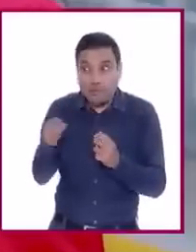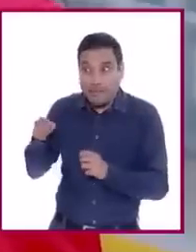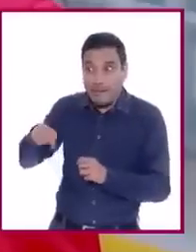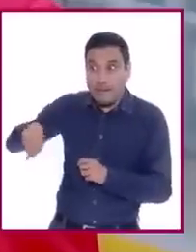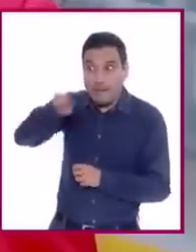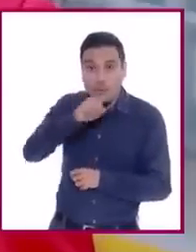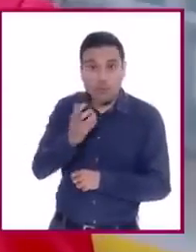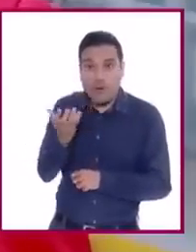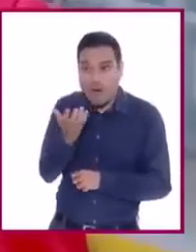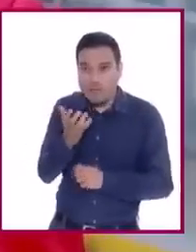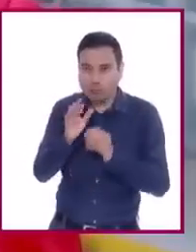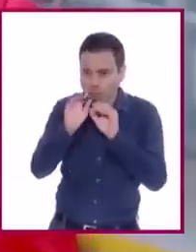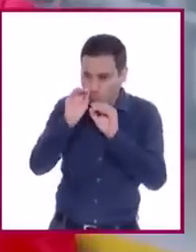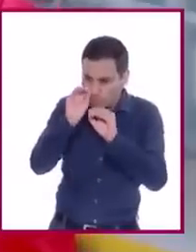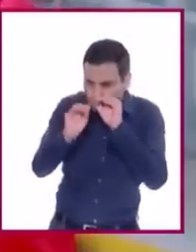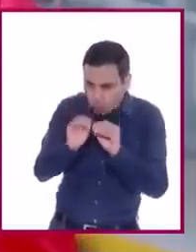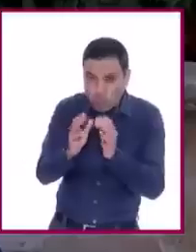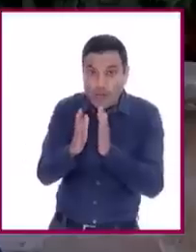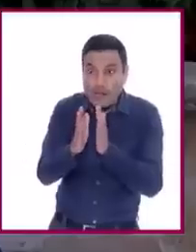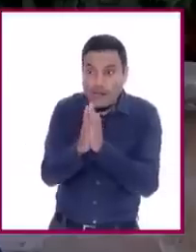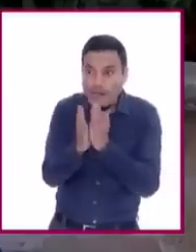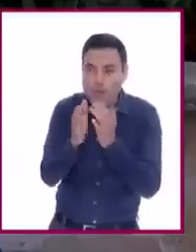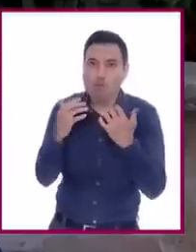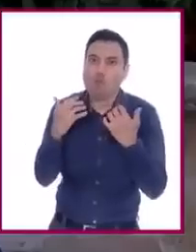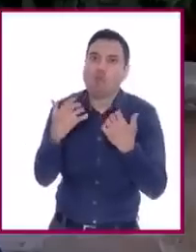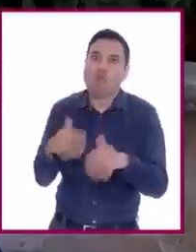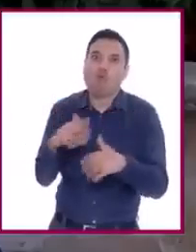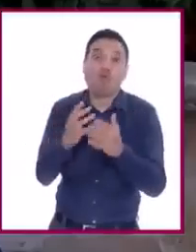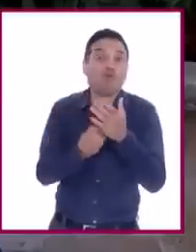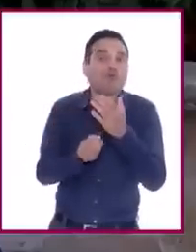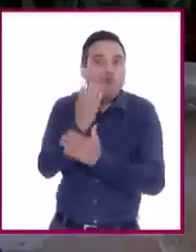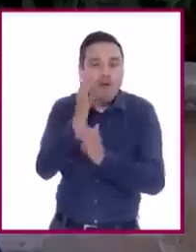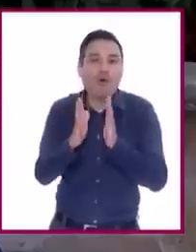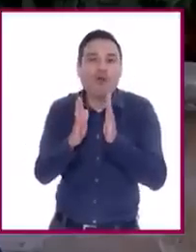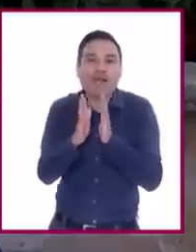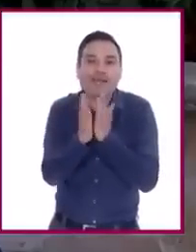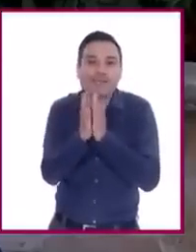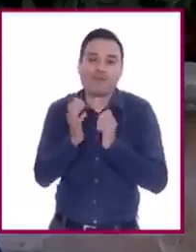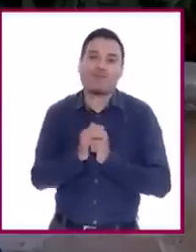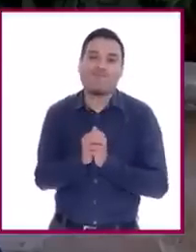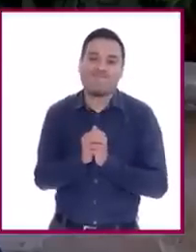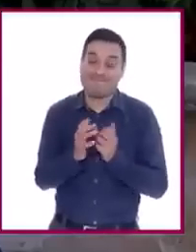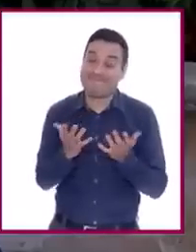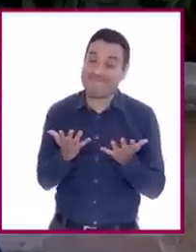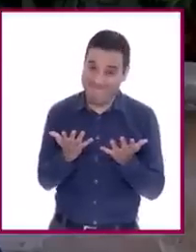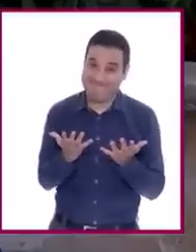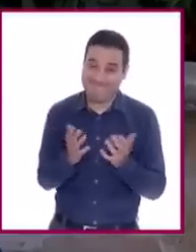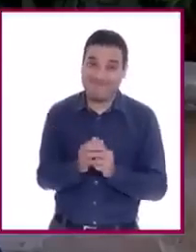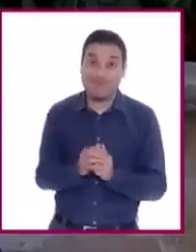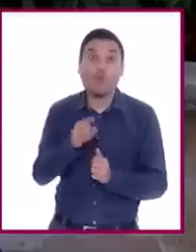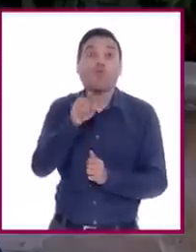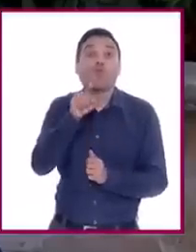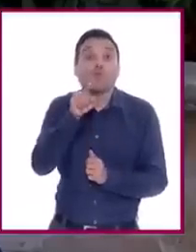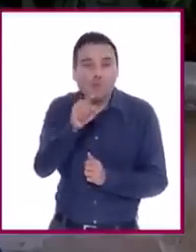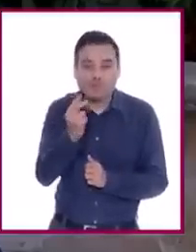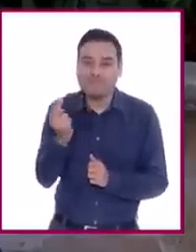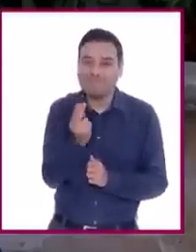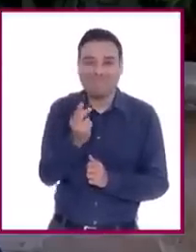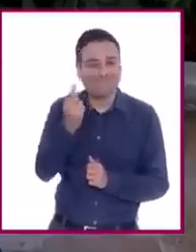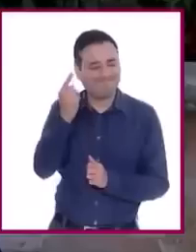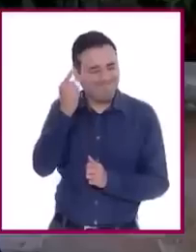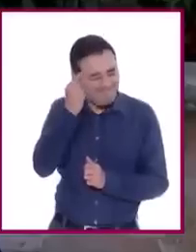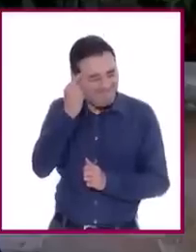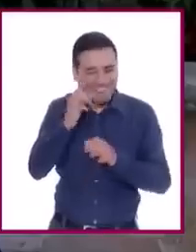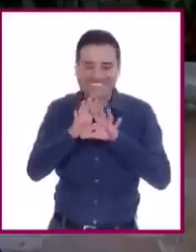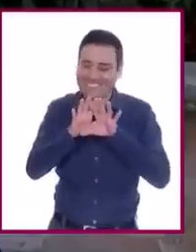una muestra Clara de que no es lo de siempre rompamos ese paradigma maestras maestros y sobre todo los invito también